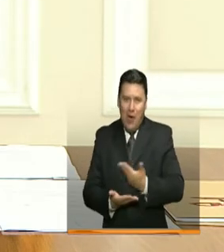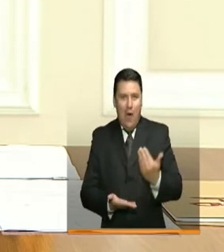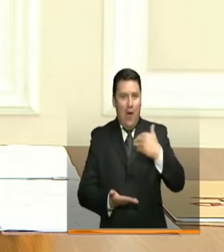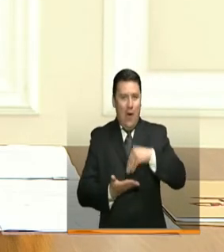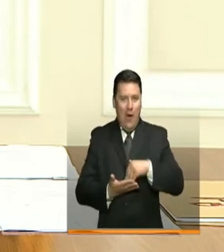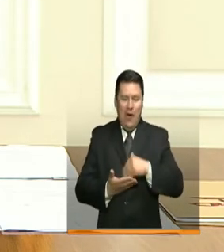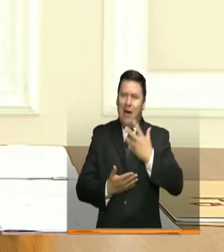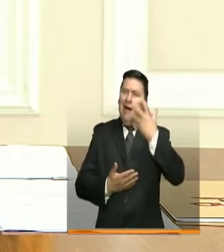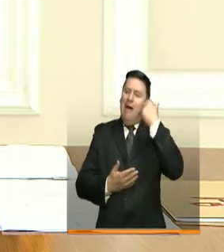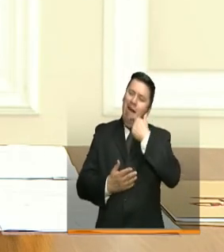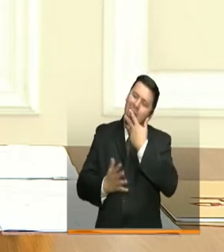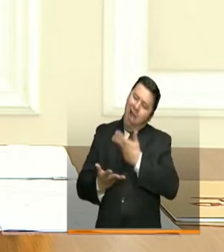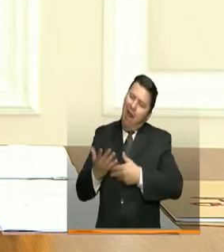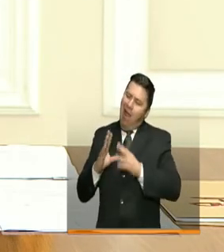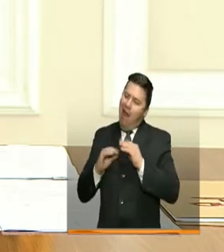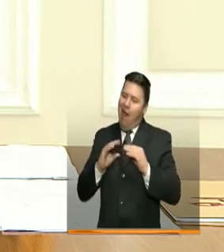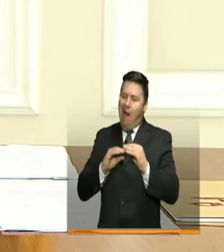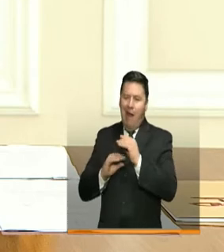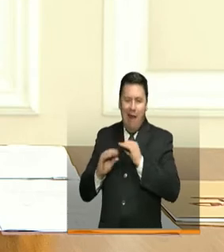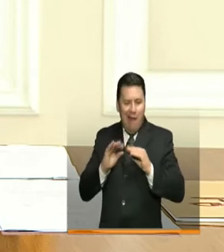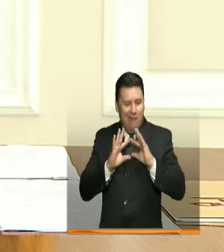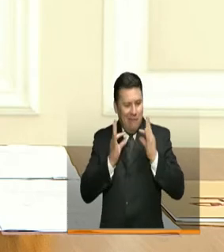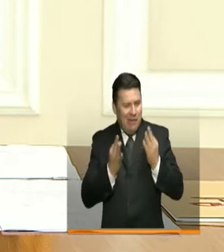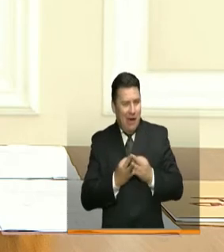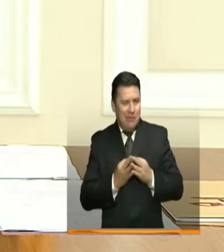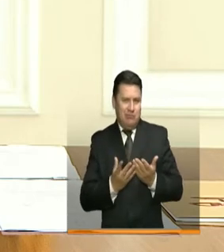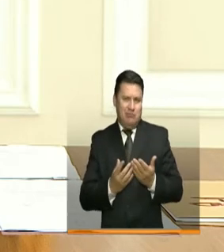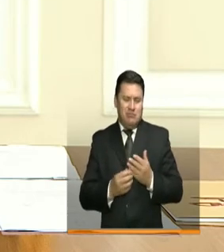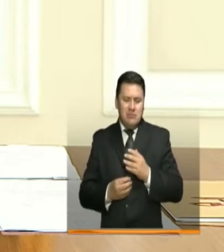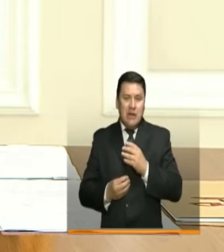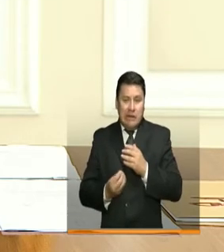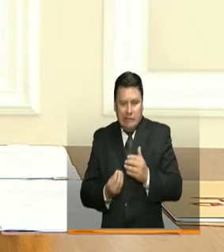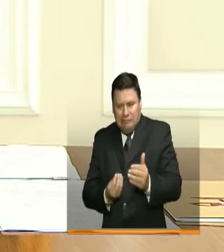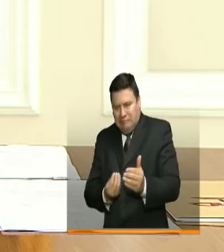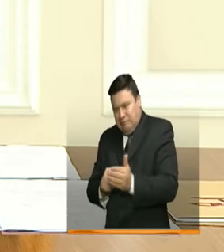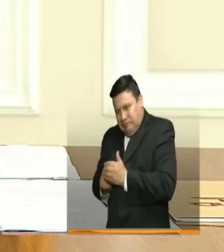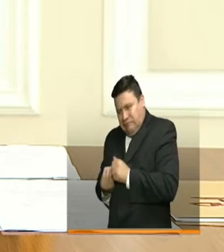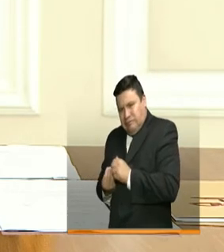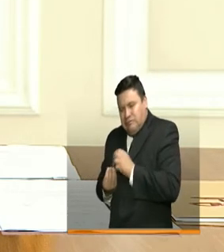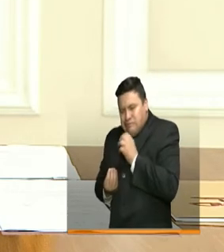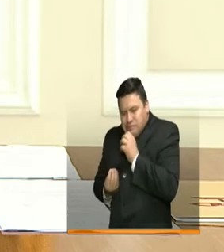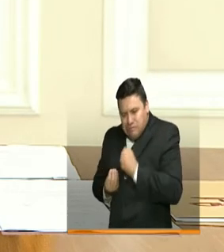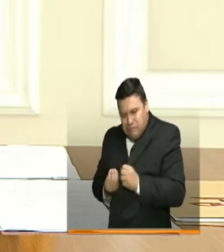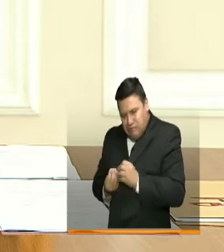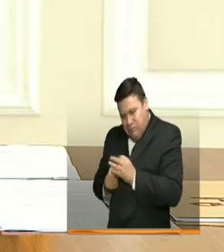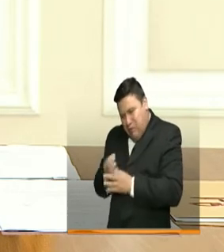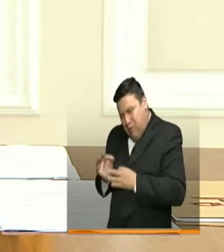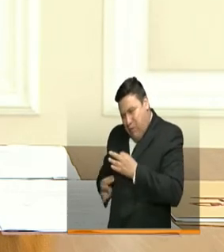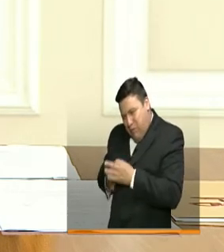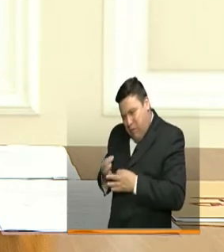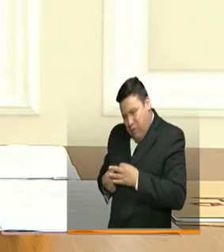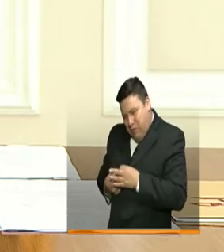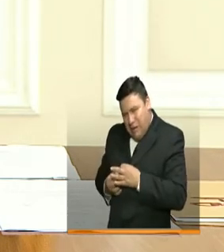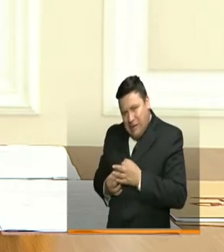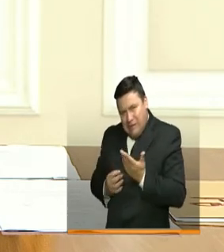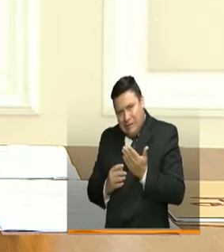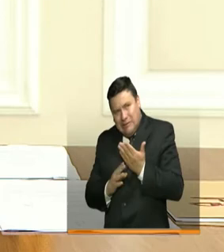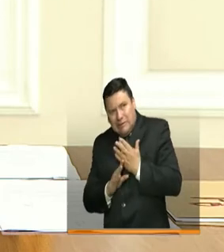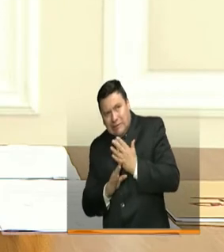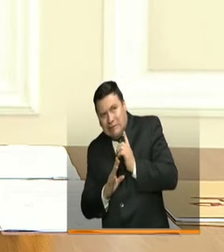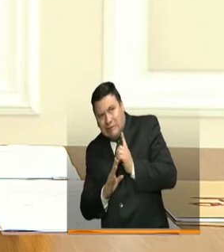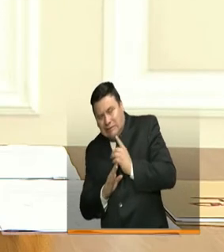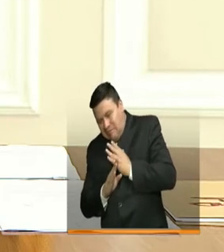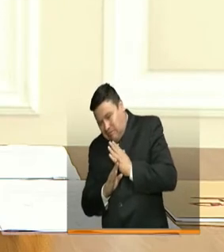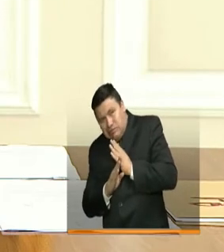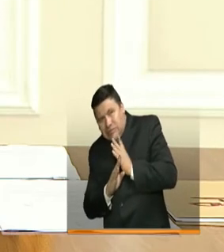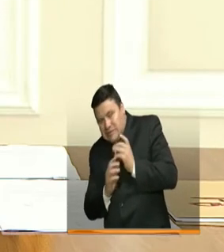a las anécdotas, el proteger a nuestros mayores de 70 años, proteger a los adultos mayores, el también